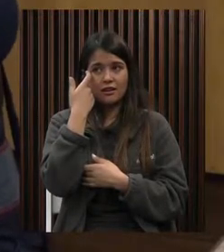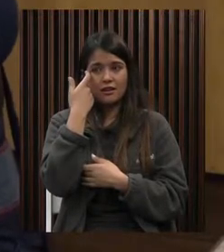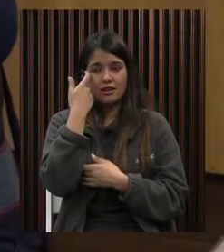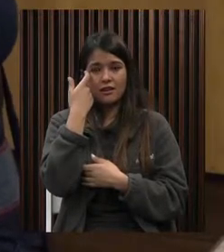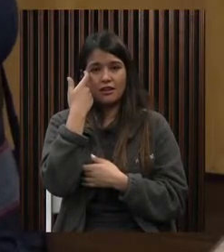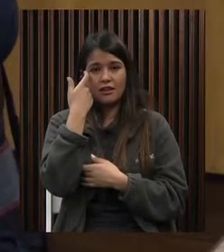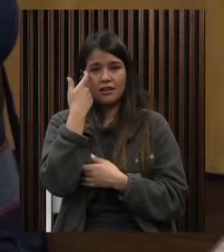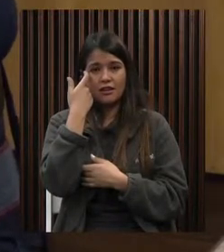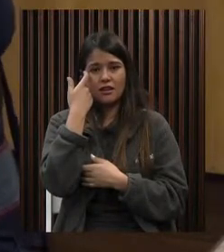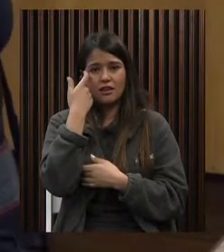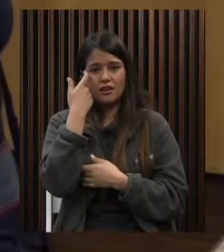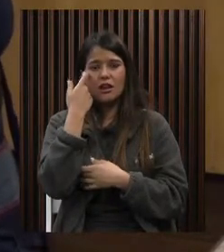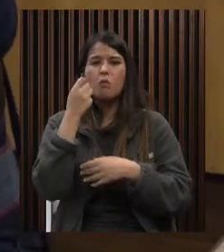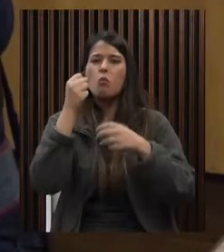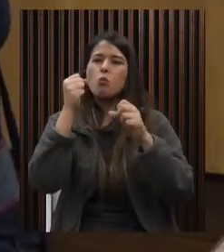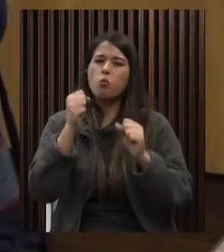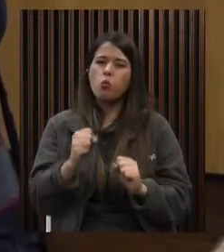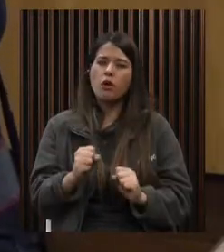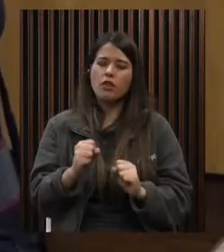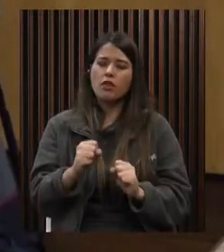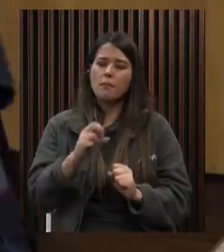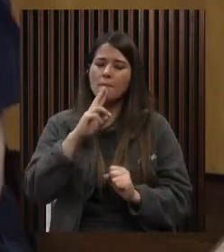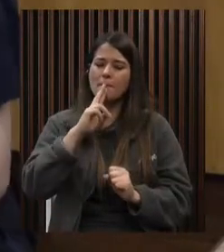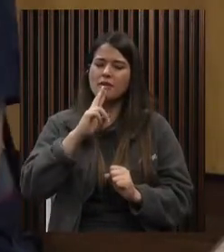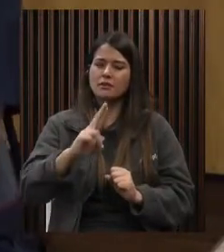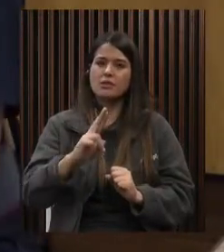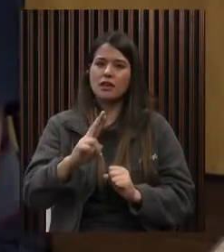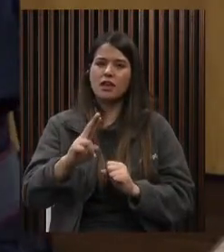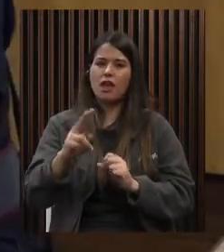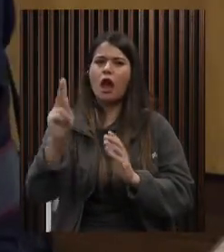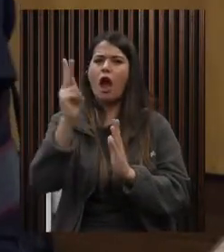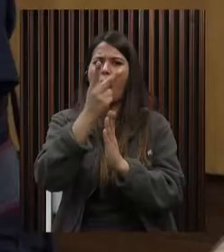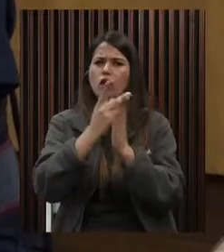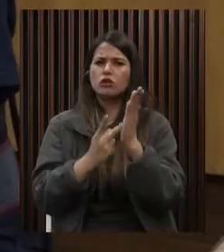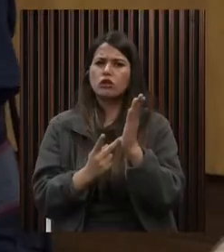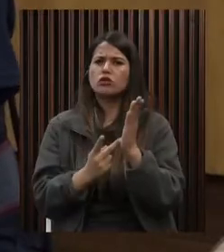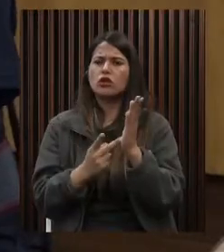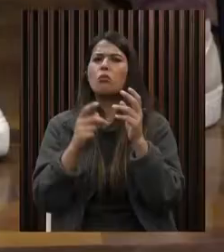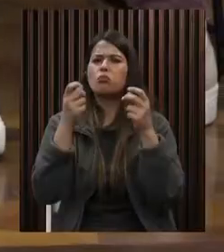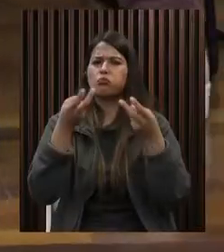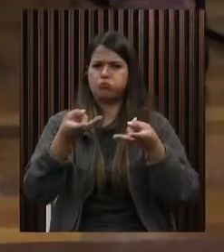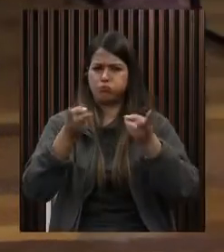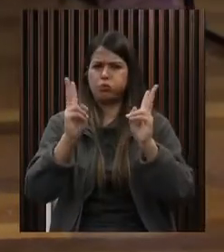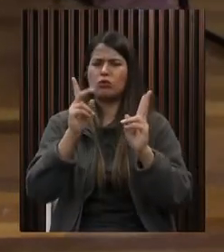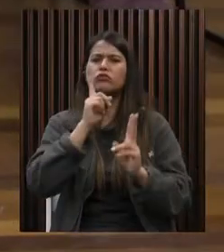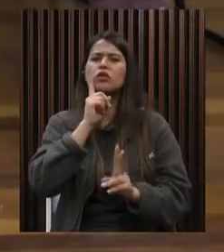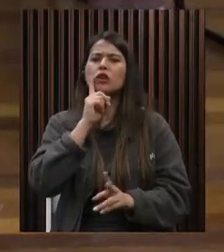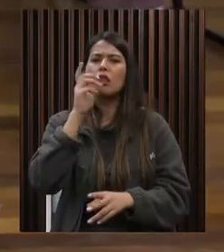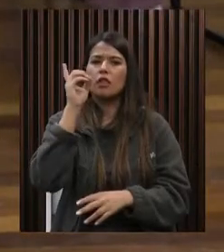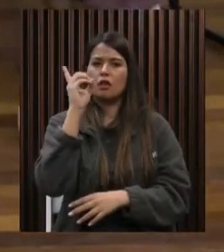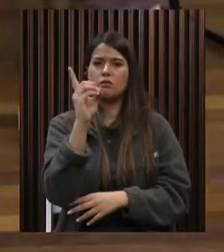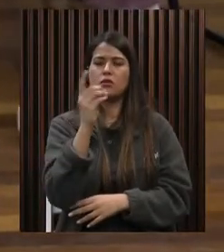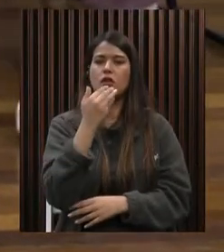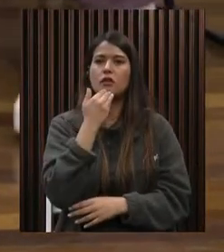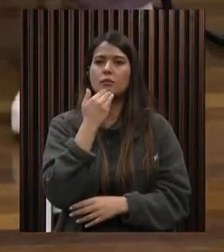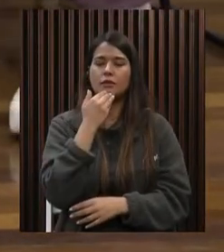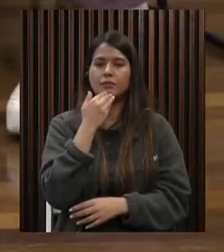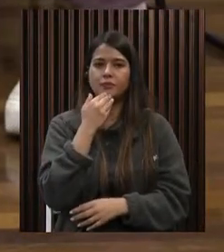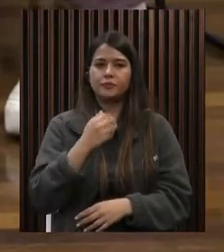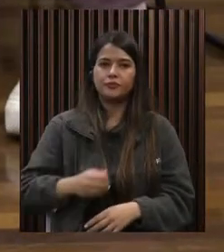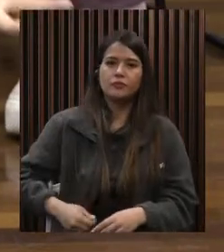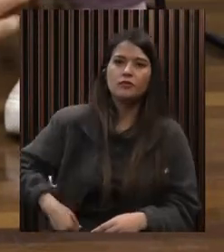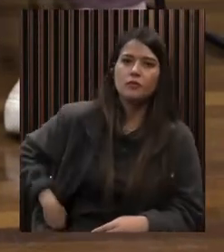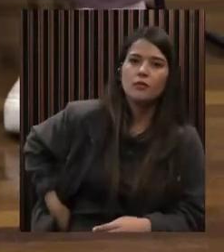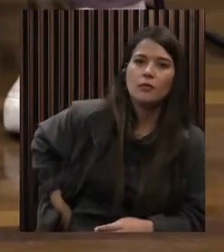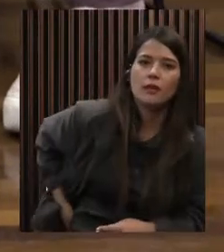Que es cierto, podríamos tener cierto como mensaje fuerte que los artistas también pueden tener discapacidades. Comentar desde el lugar de la institución o